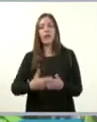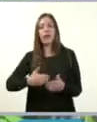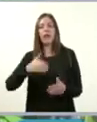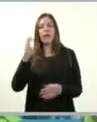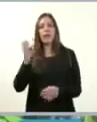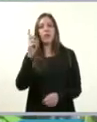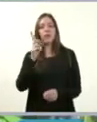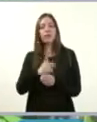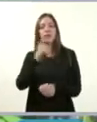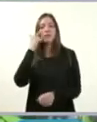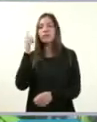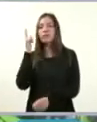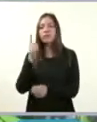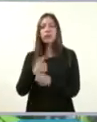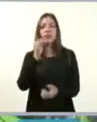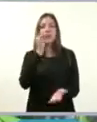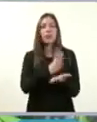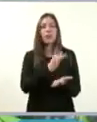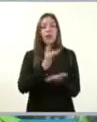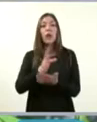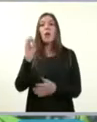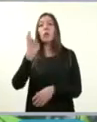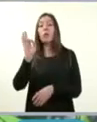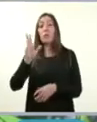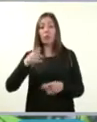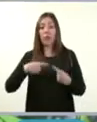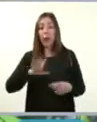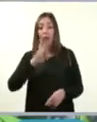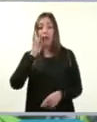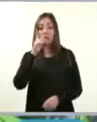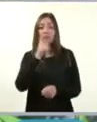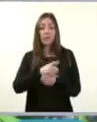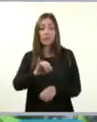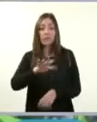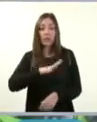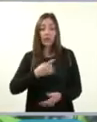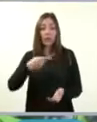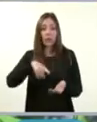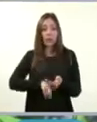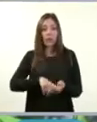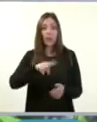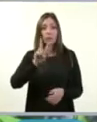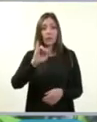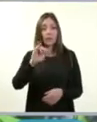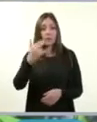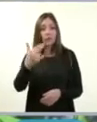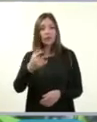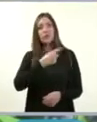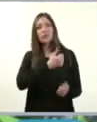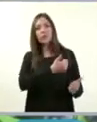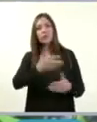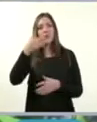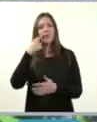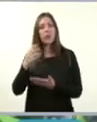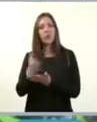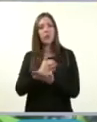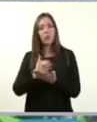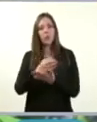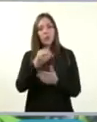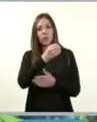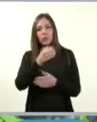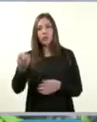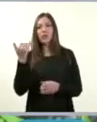y la canalización o vinculación de los pacientes que salgan reactivos en la prueba a las unidades médicas de salud de acuerdo a